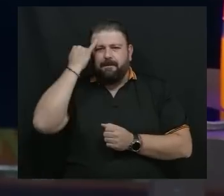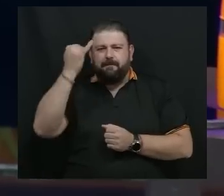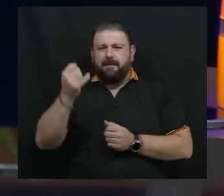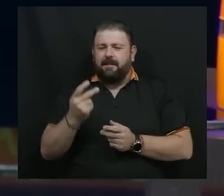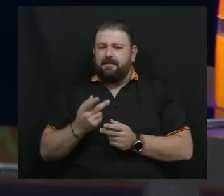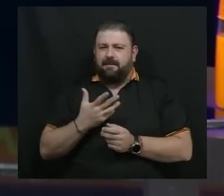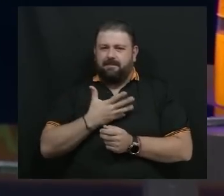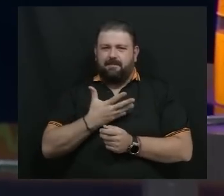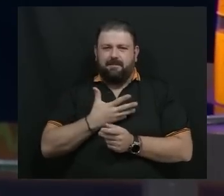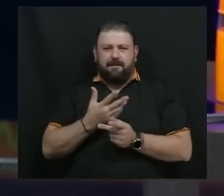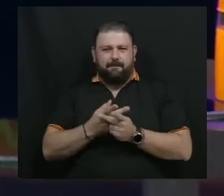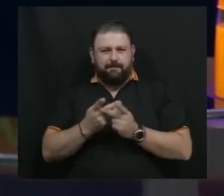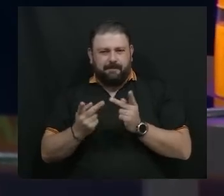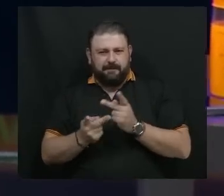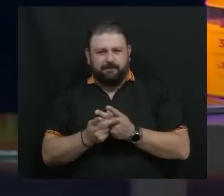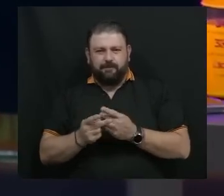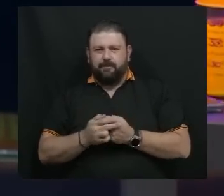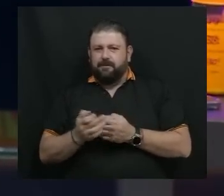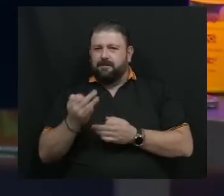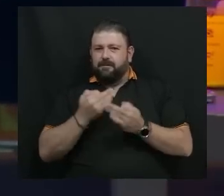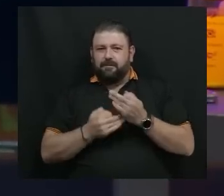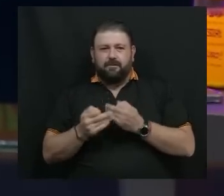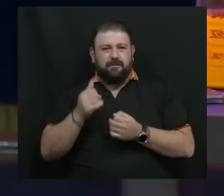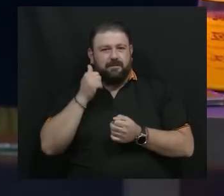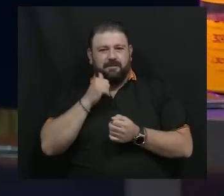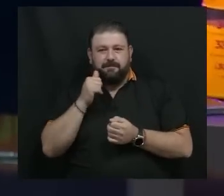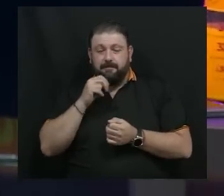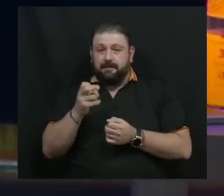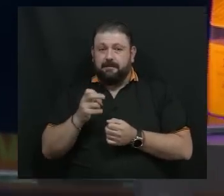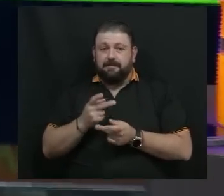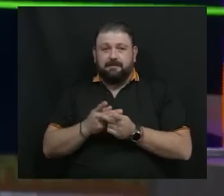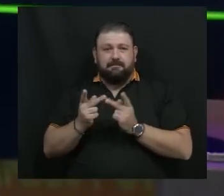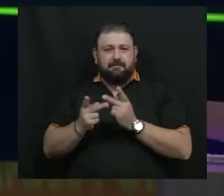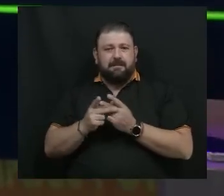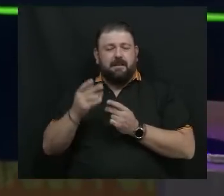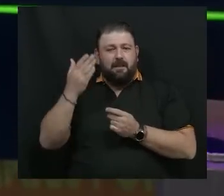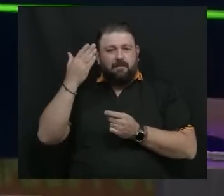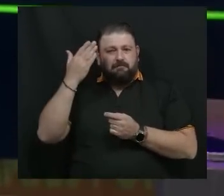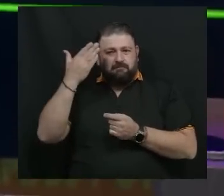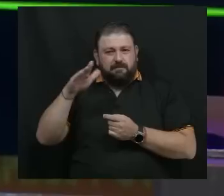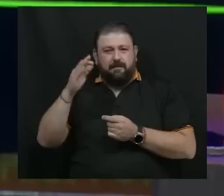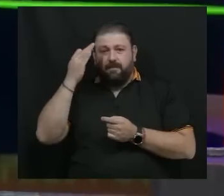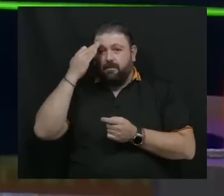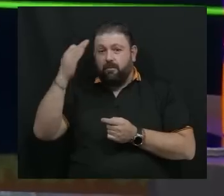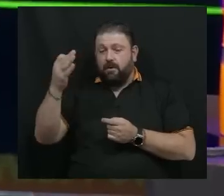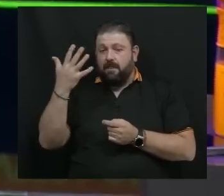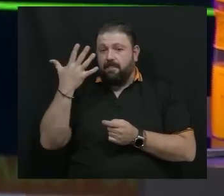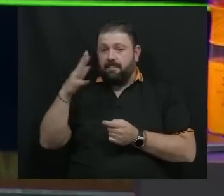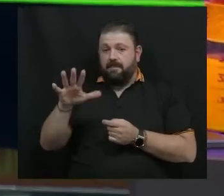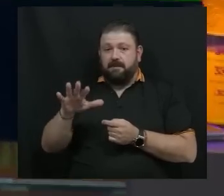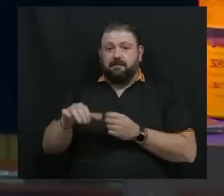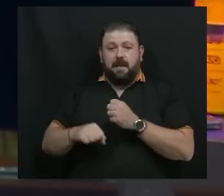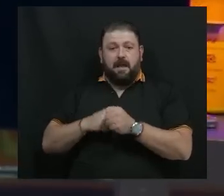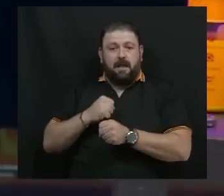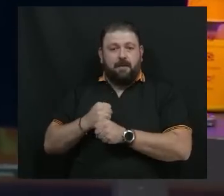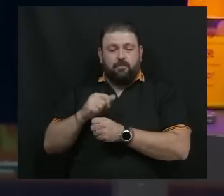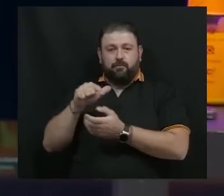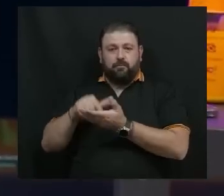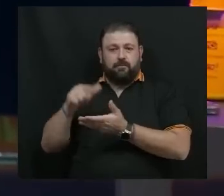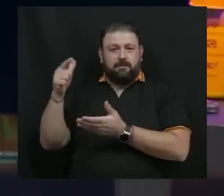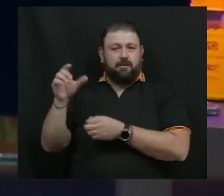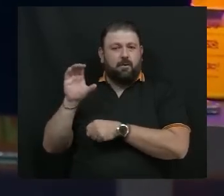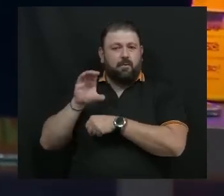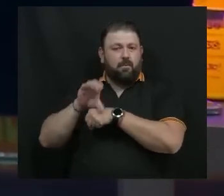sellos. Normalmente los pasaportes en Colombia duran 10 años. En 10 años yo he tenido que sacar